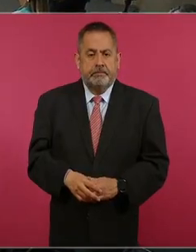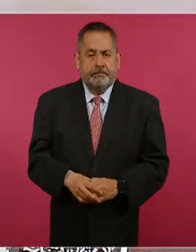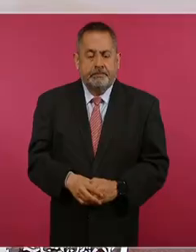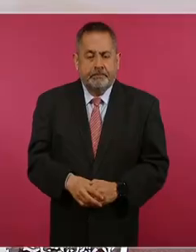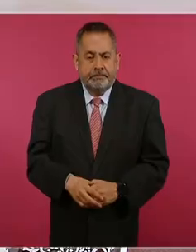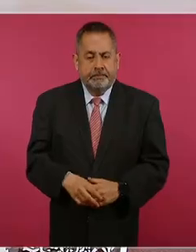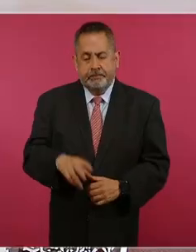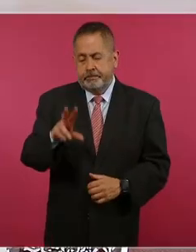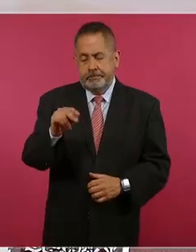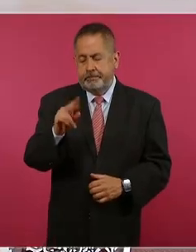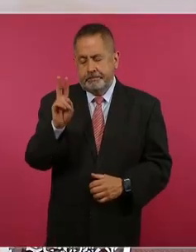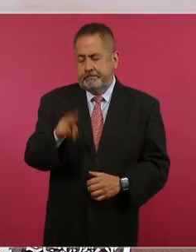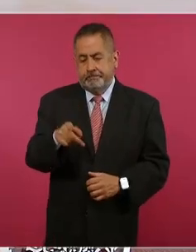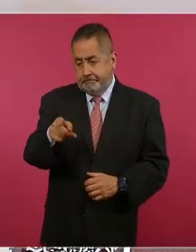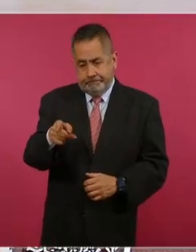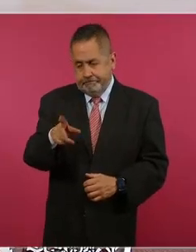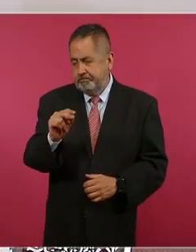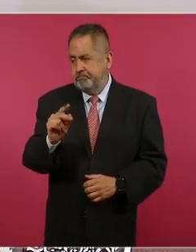no es